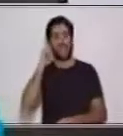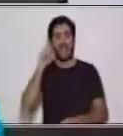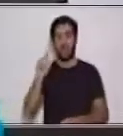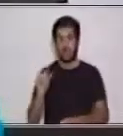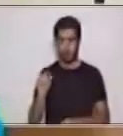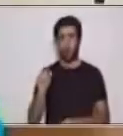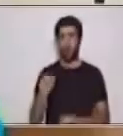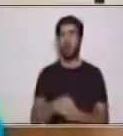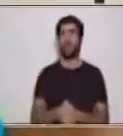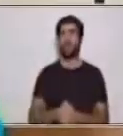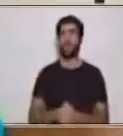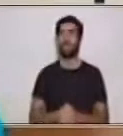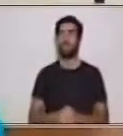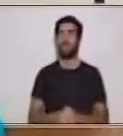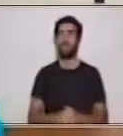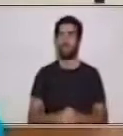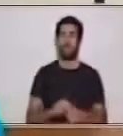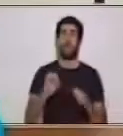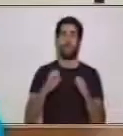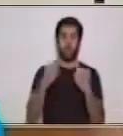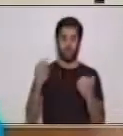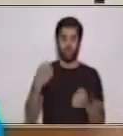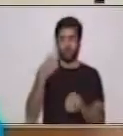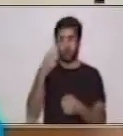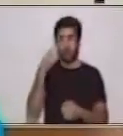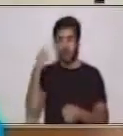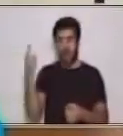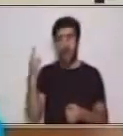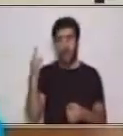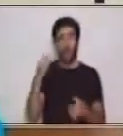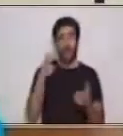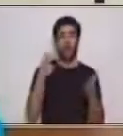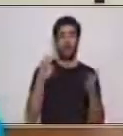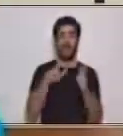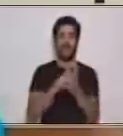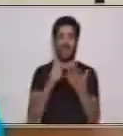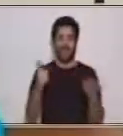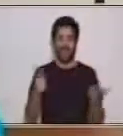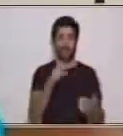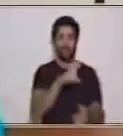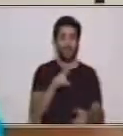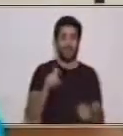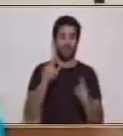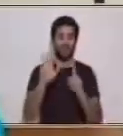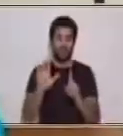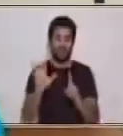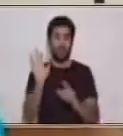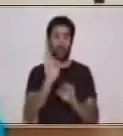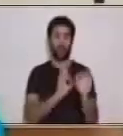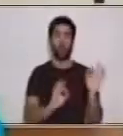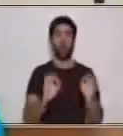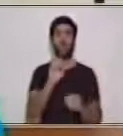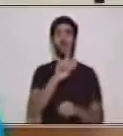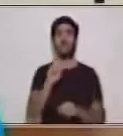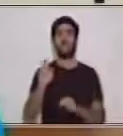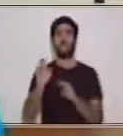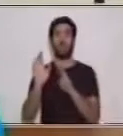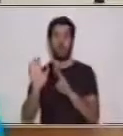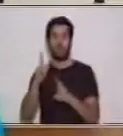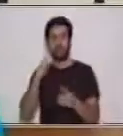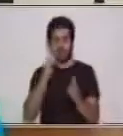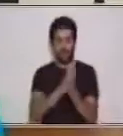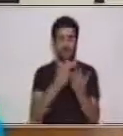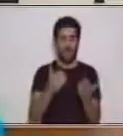Entonces, si ya te ubicaste en la página 106 y 107, en la página